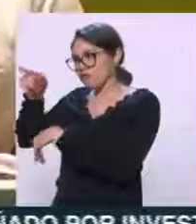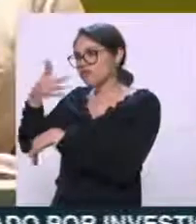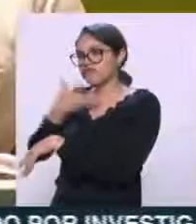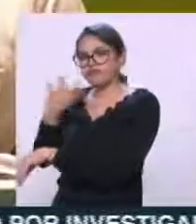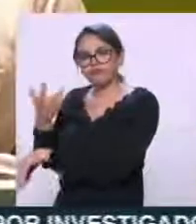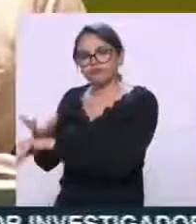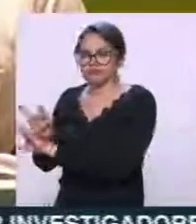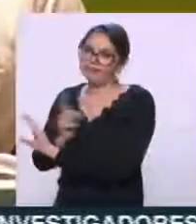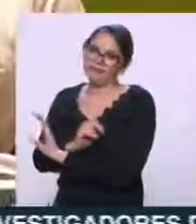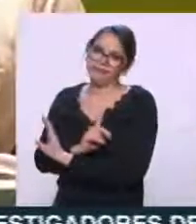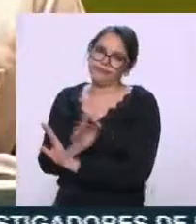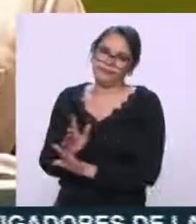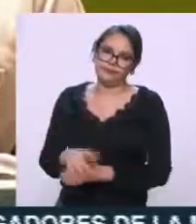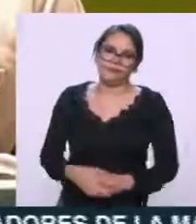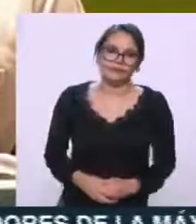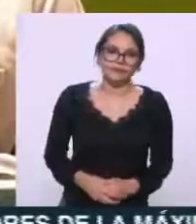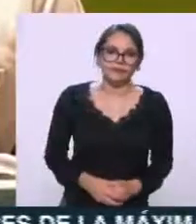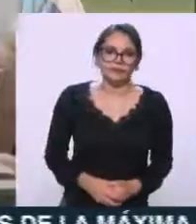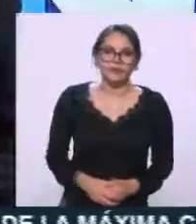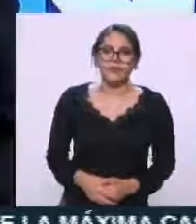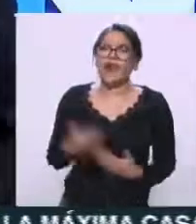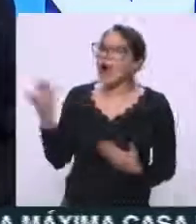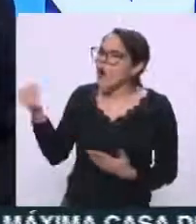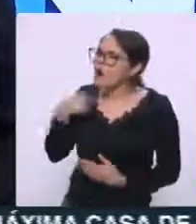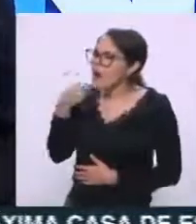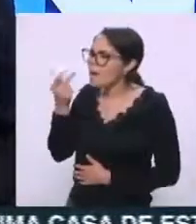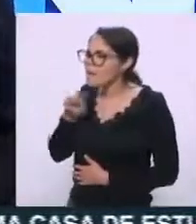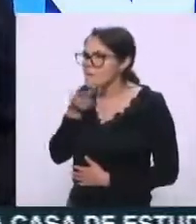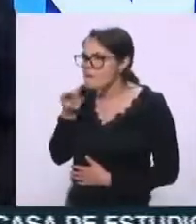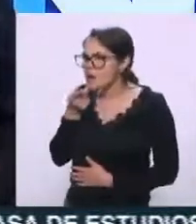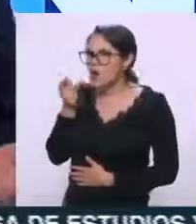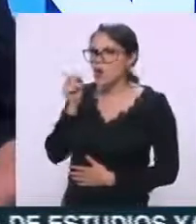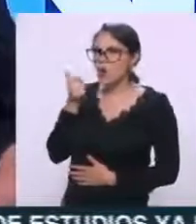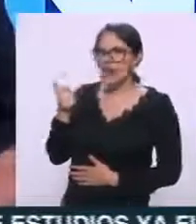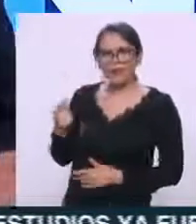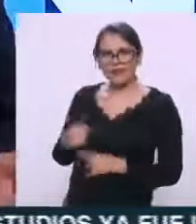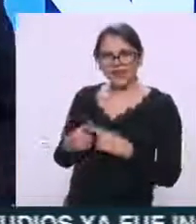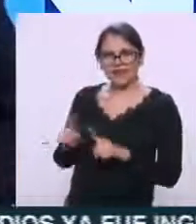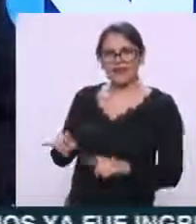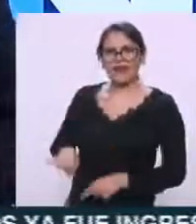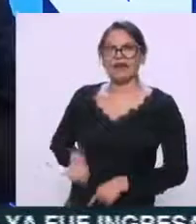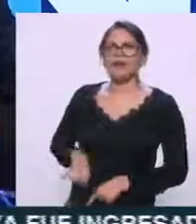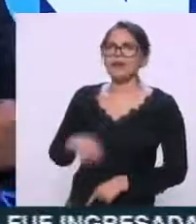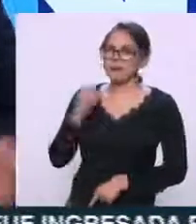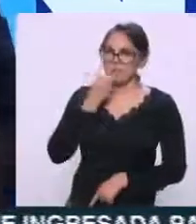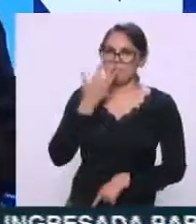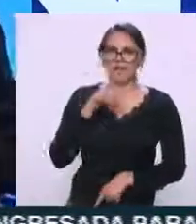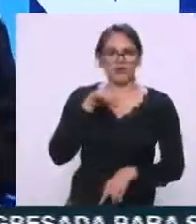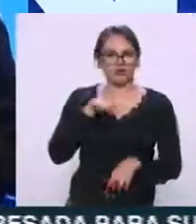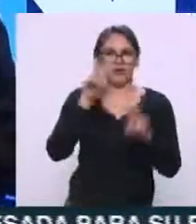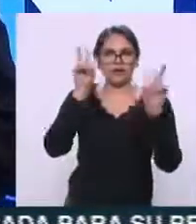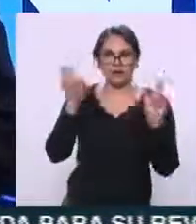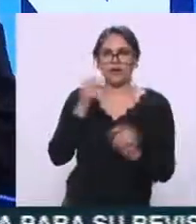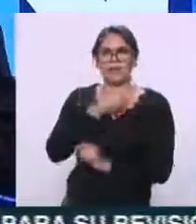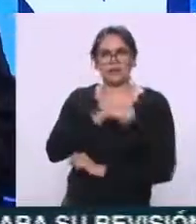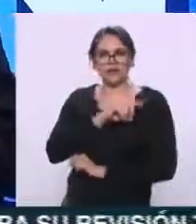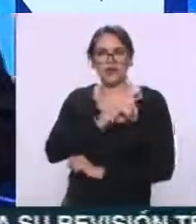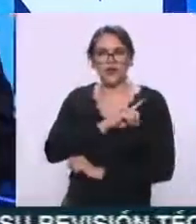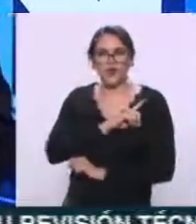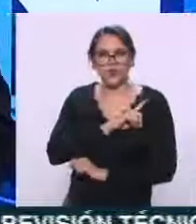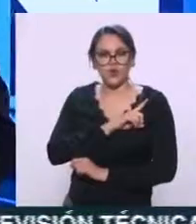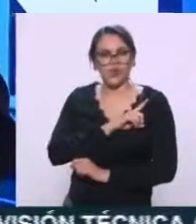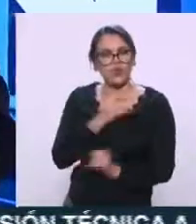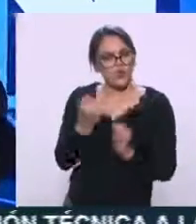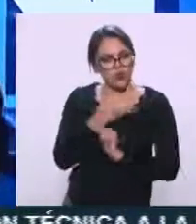Estados Unidos. Héctor, y ahora viene un debate muy interesante con relación a temas de salud, a la Organización Mundial de la Salud y